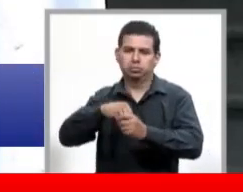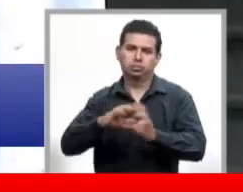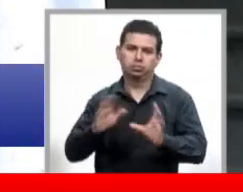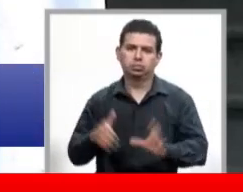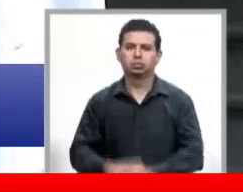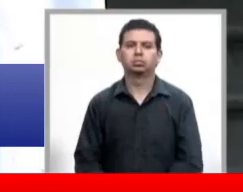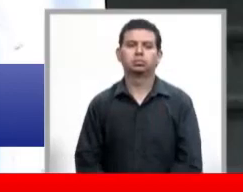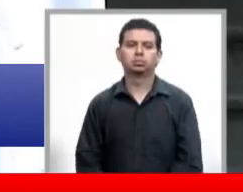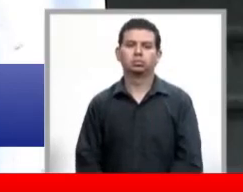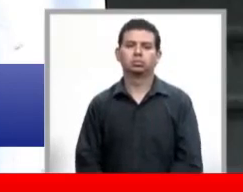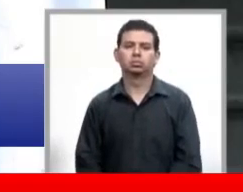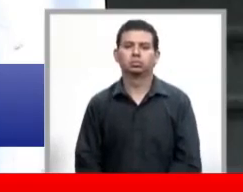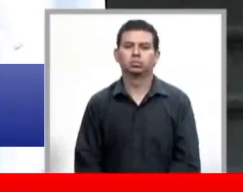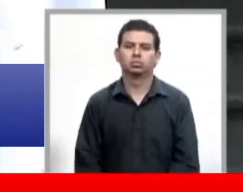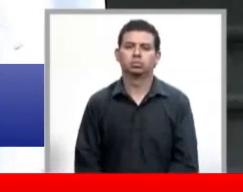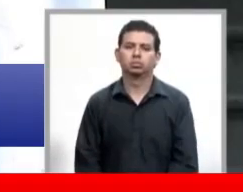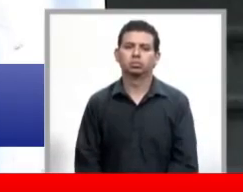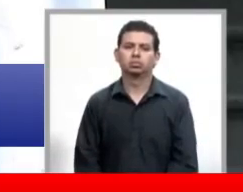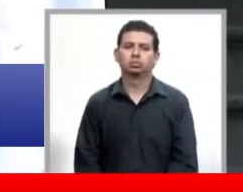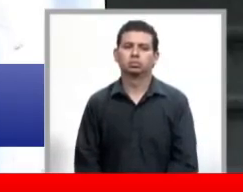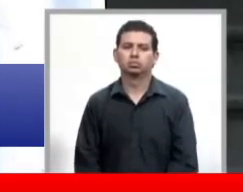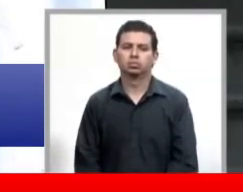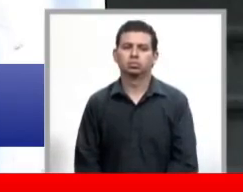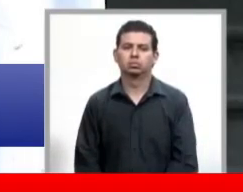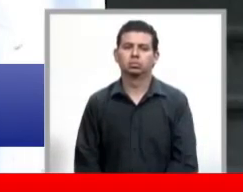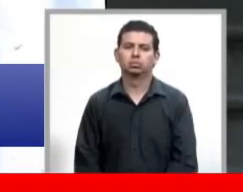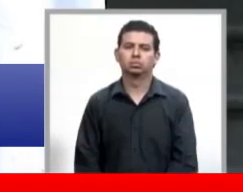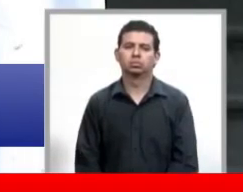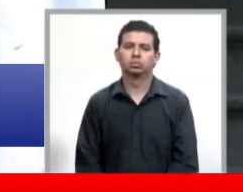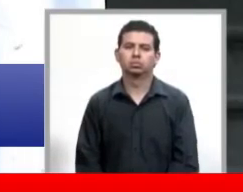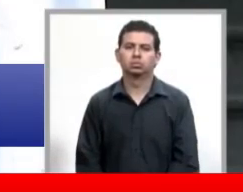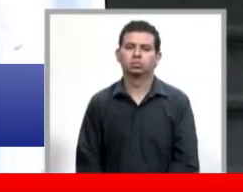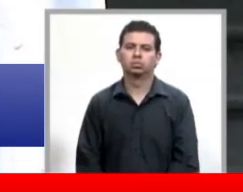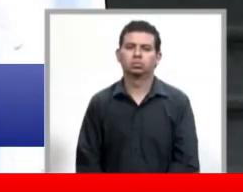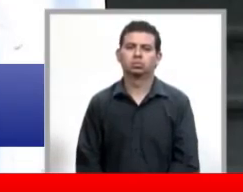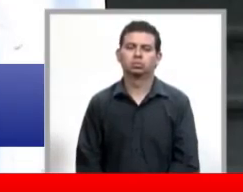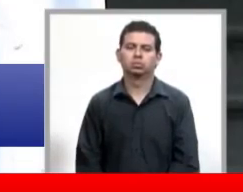de la recesión, decirles que